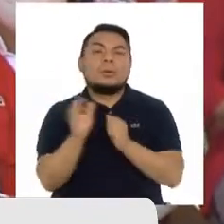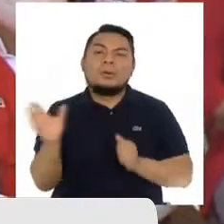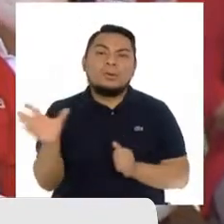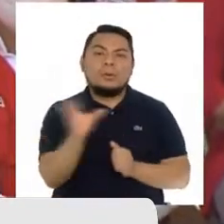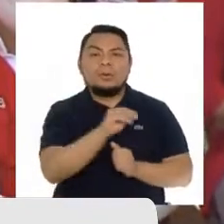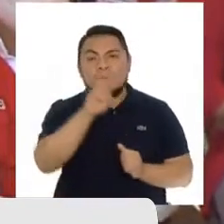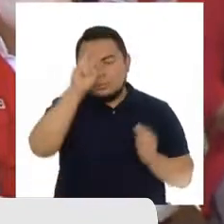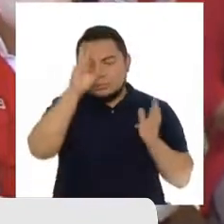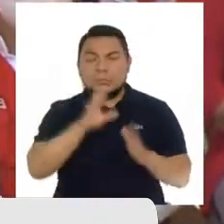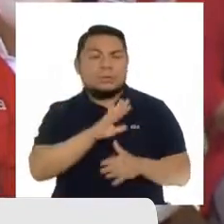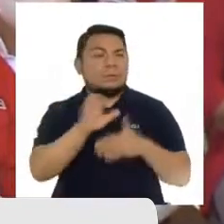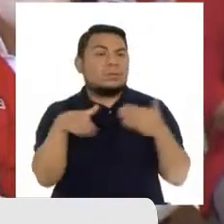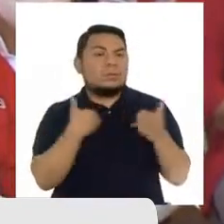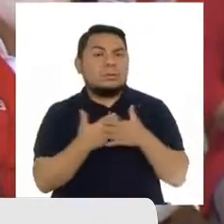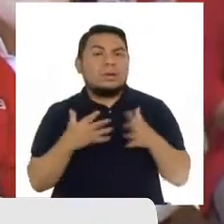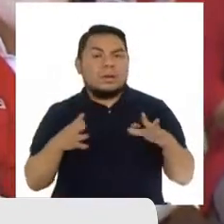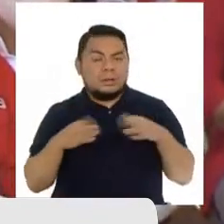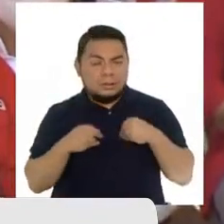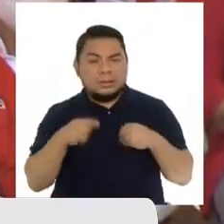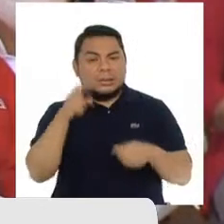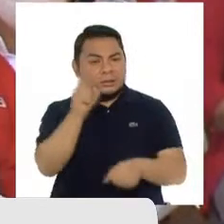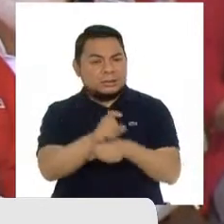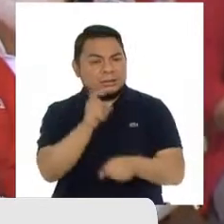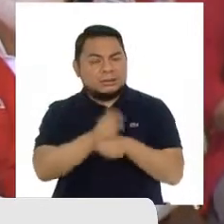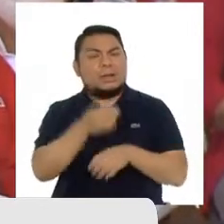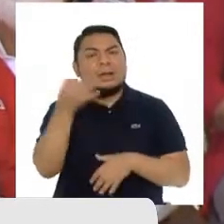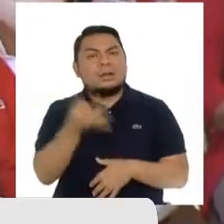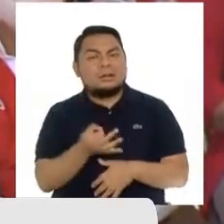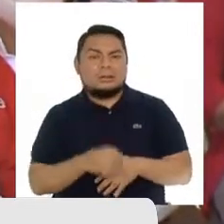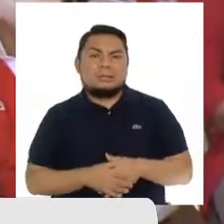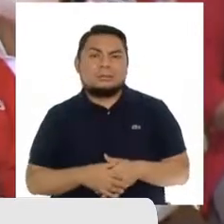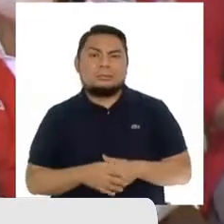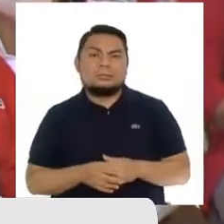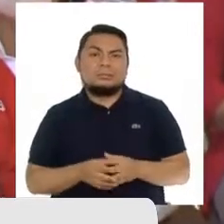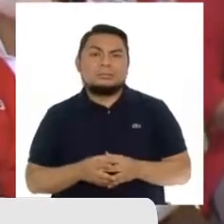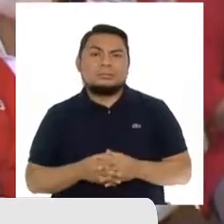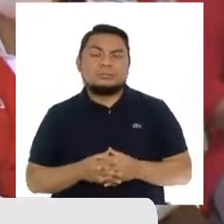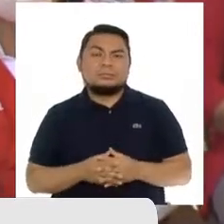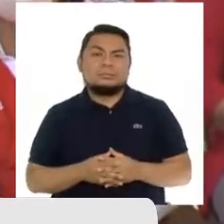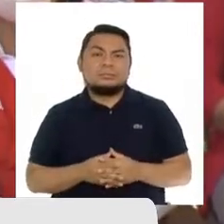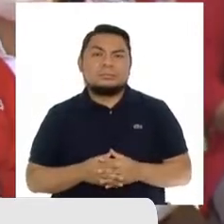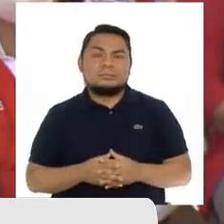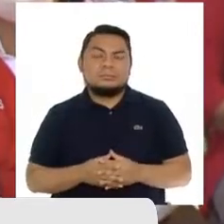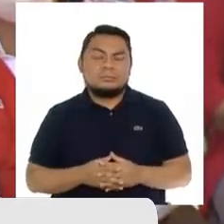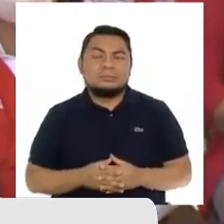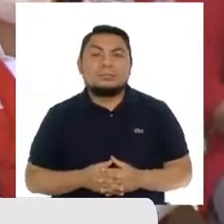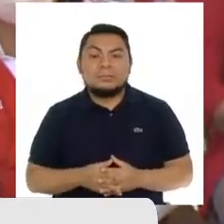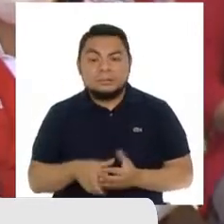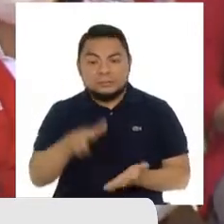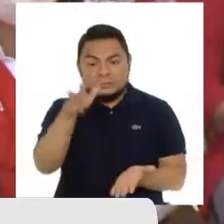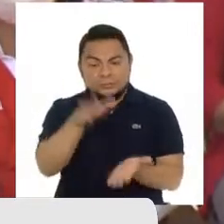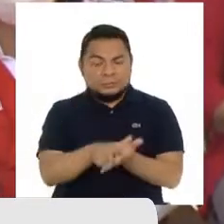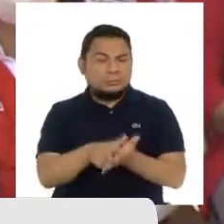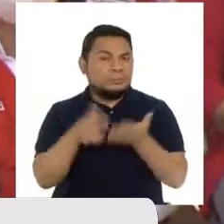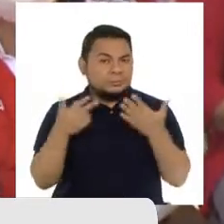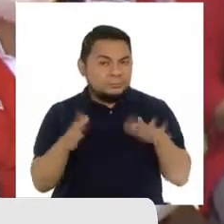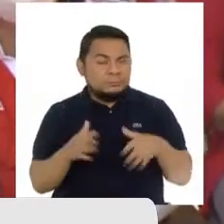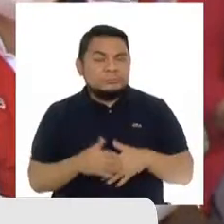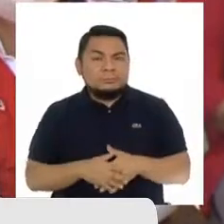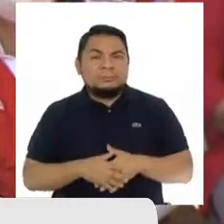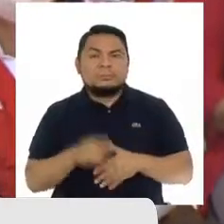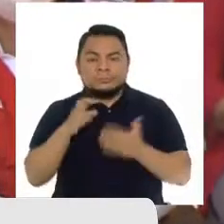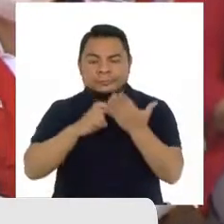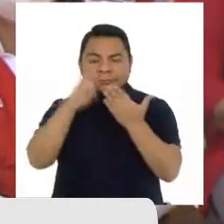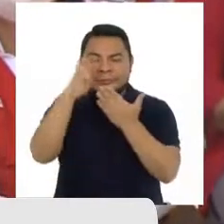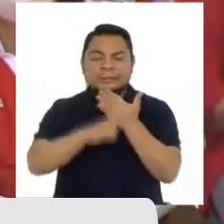peruanos para que todos reciban una educación de calidad se aprobó el